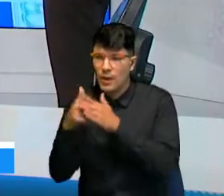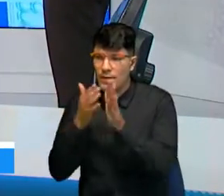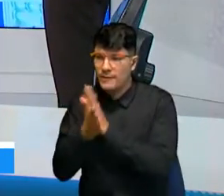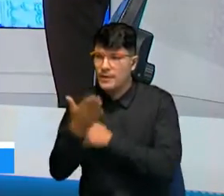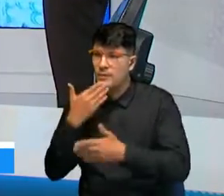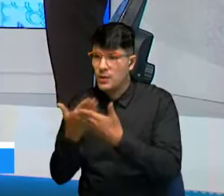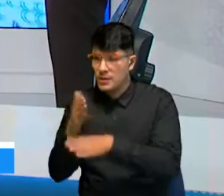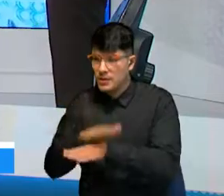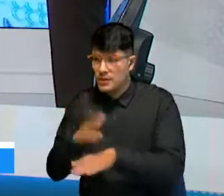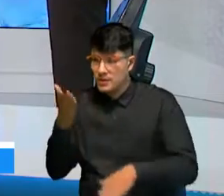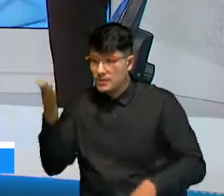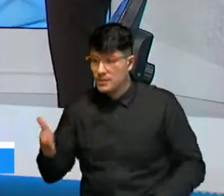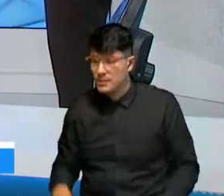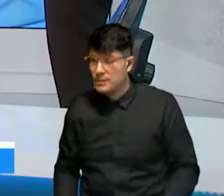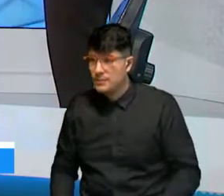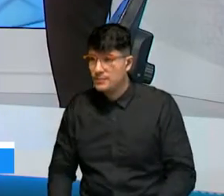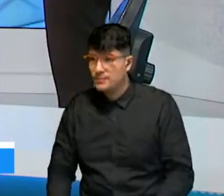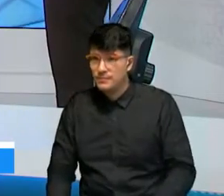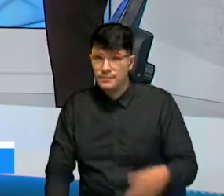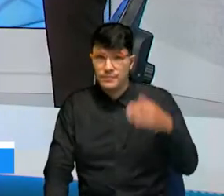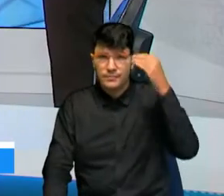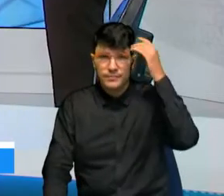tardes.